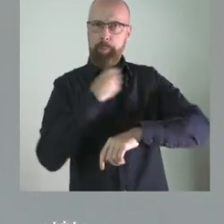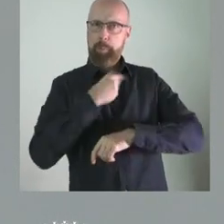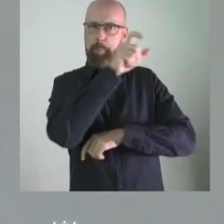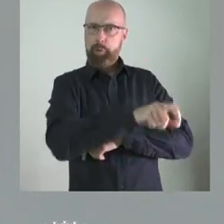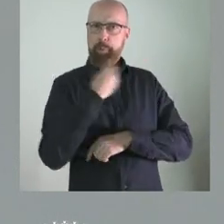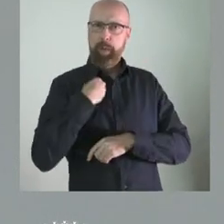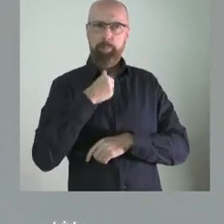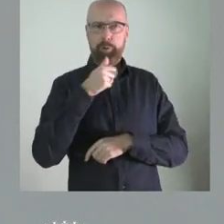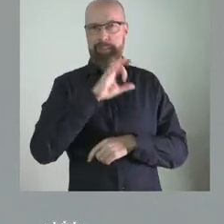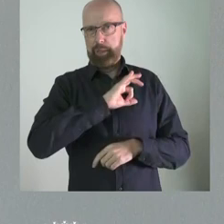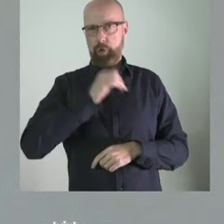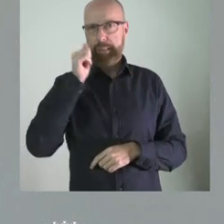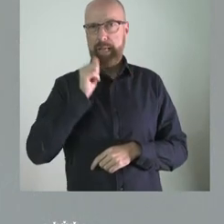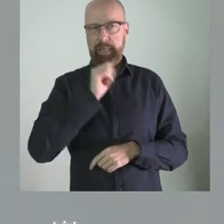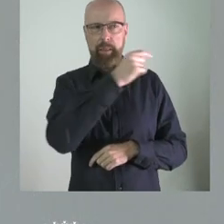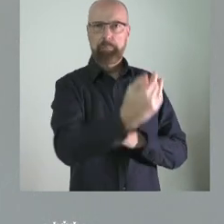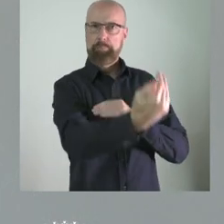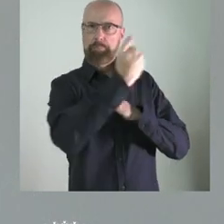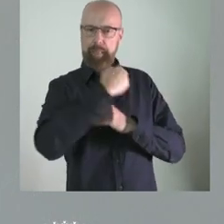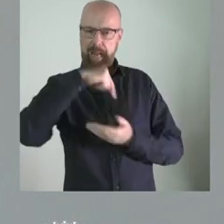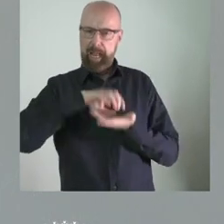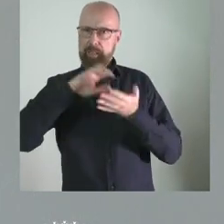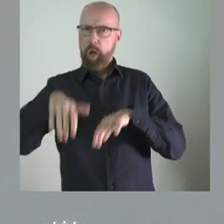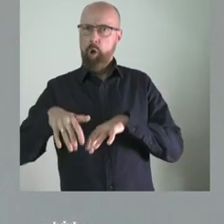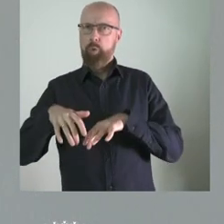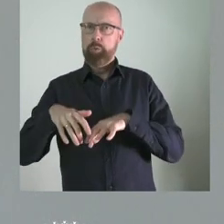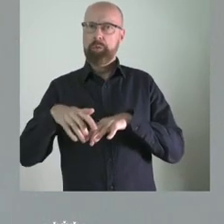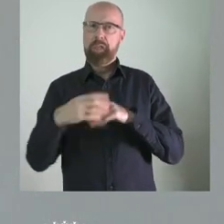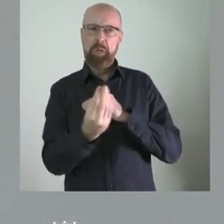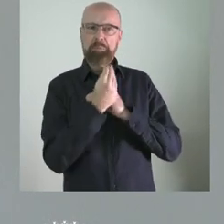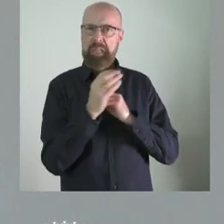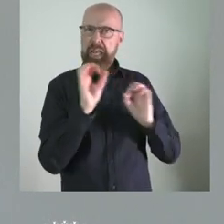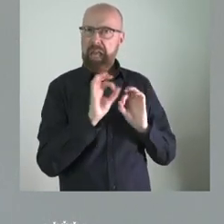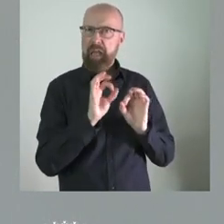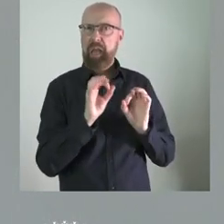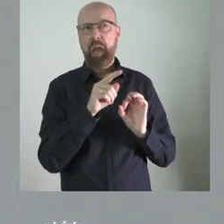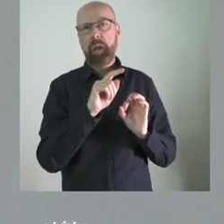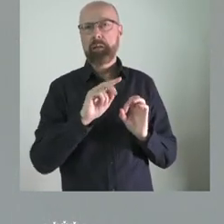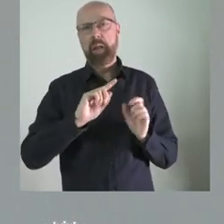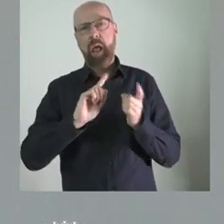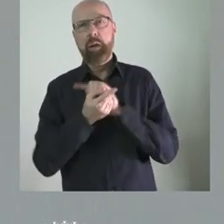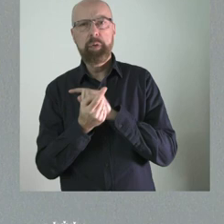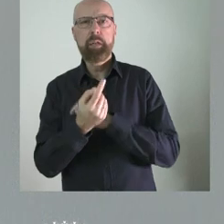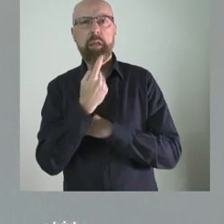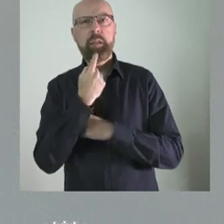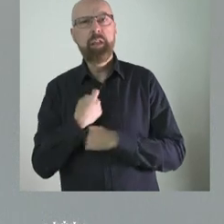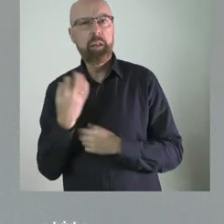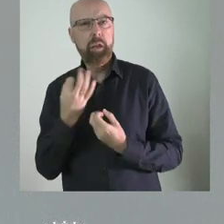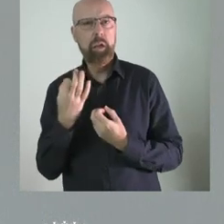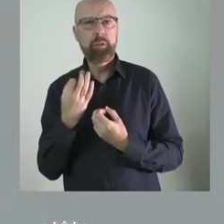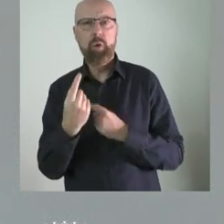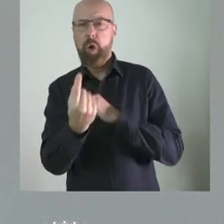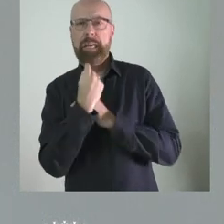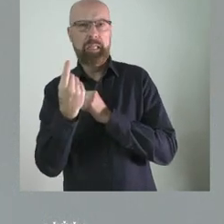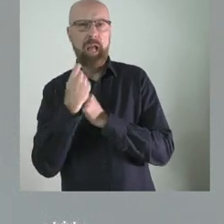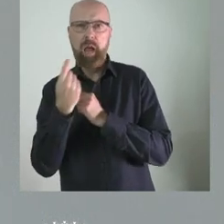de Sánchez viene a Castilla y león donde no solamente no anuncia nuevas inversiones sino su último y único objetivo en muchas ocasiones es la